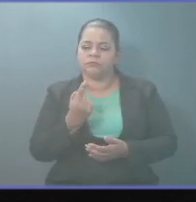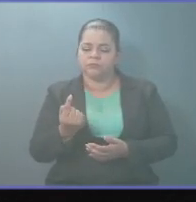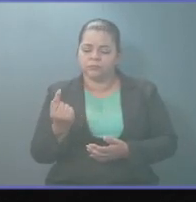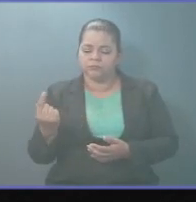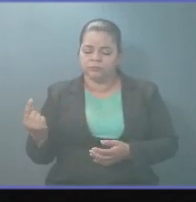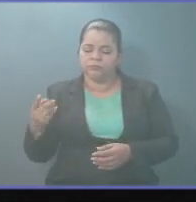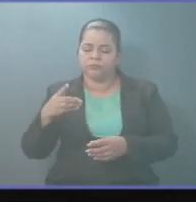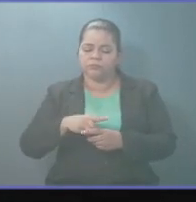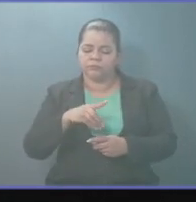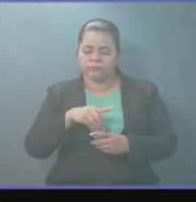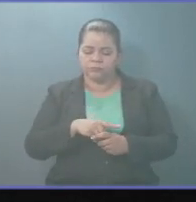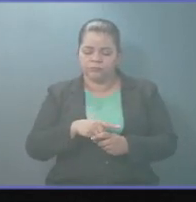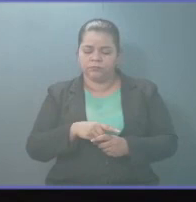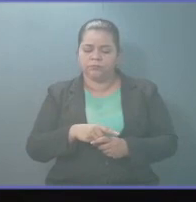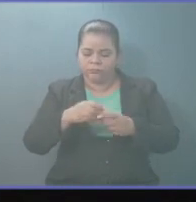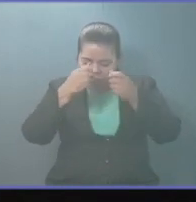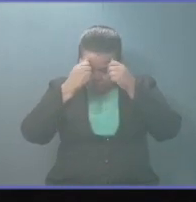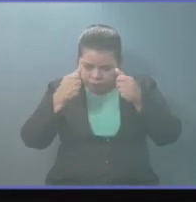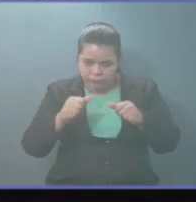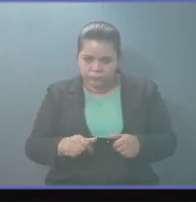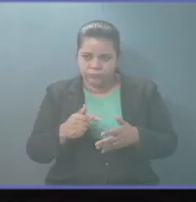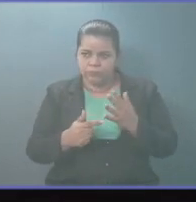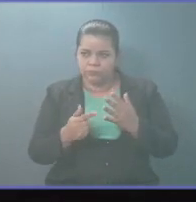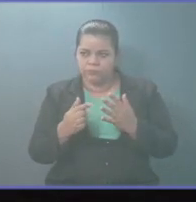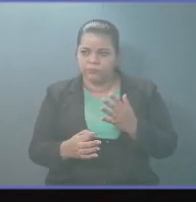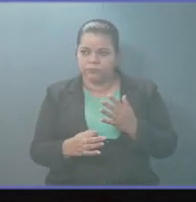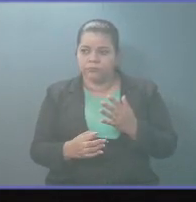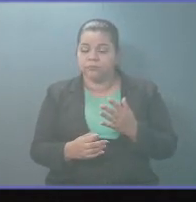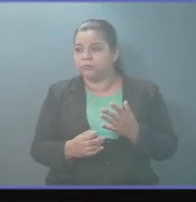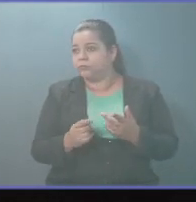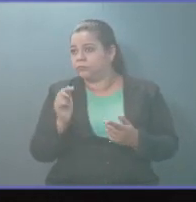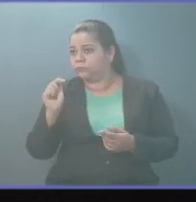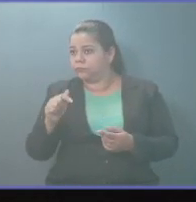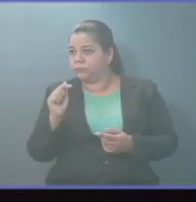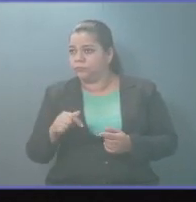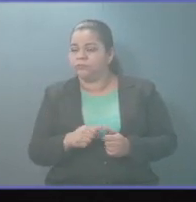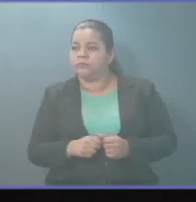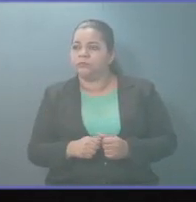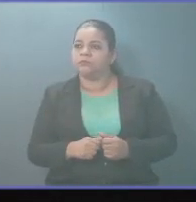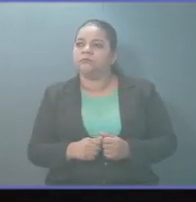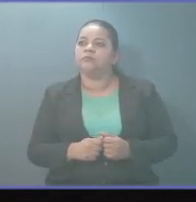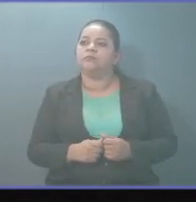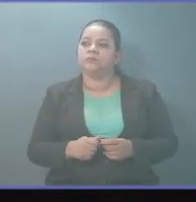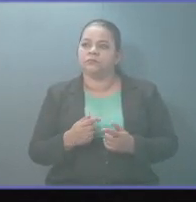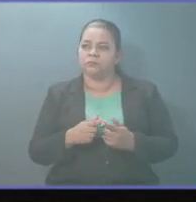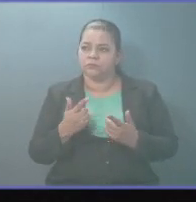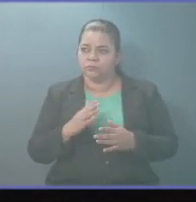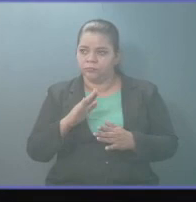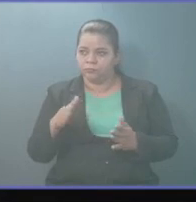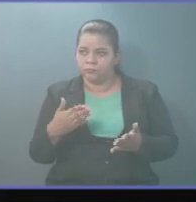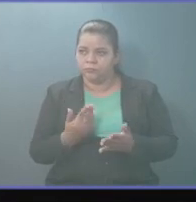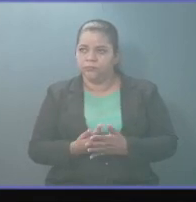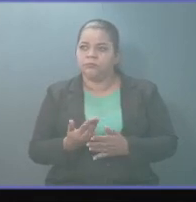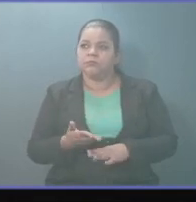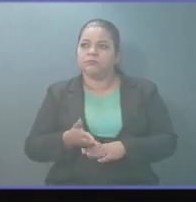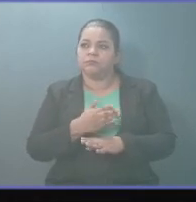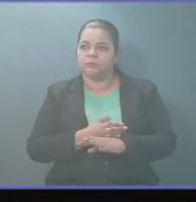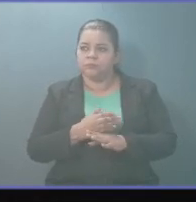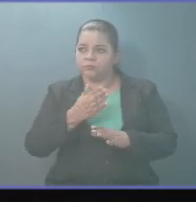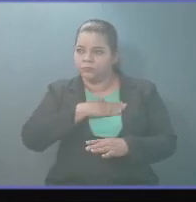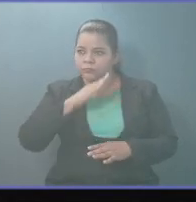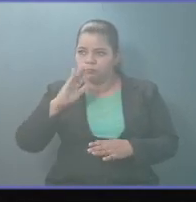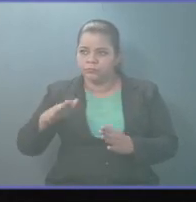de cero. O sea, no es una nueva institución a crear. Ya están las bases. Entonces, ¿para qué esperar tanto